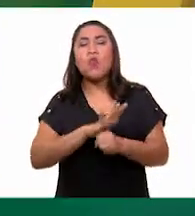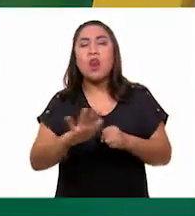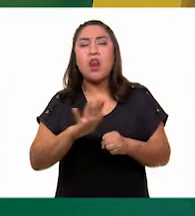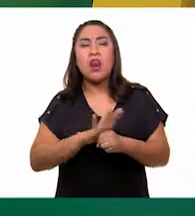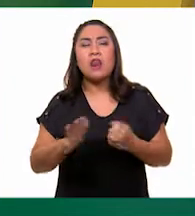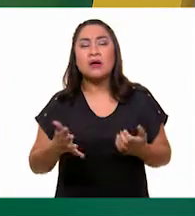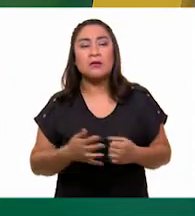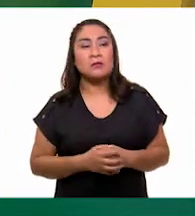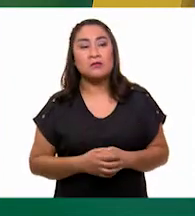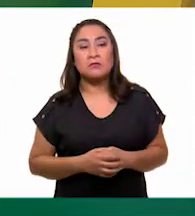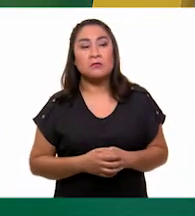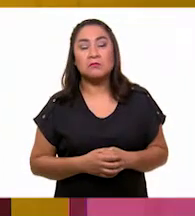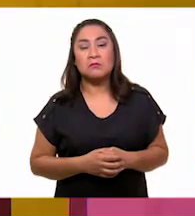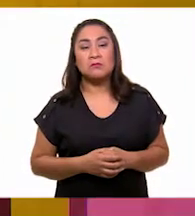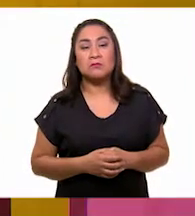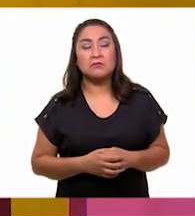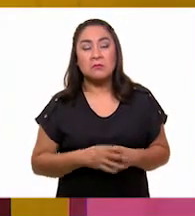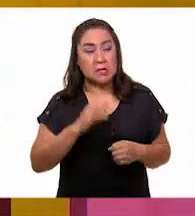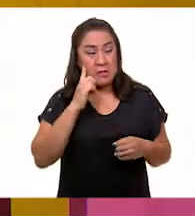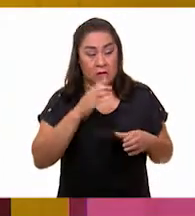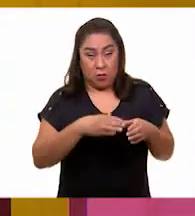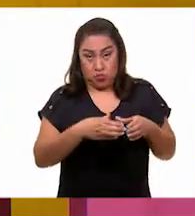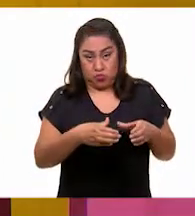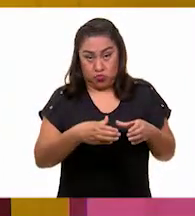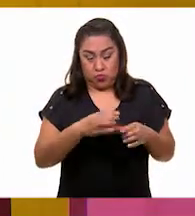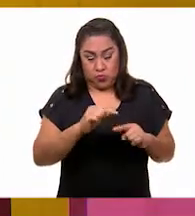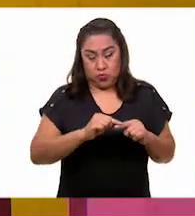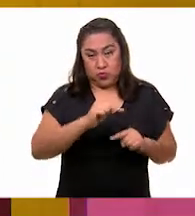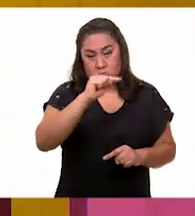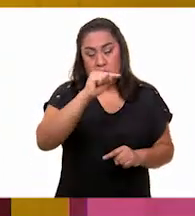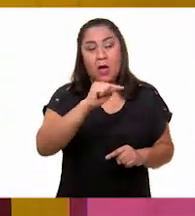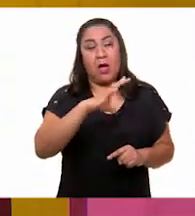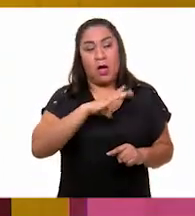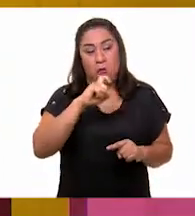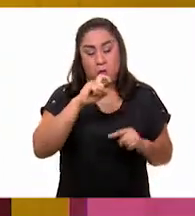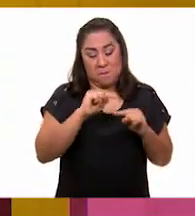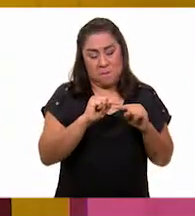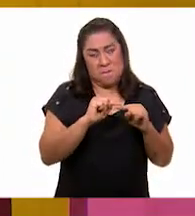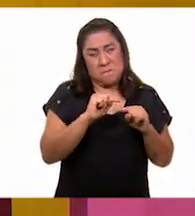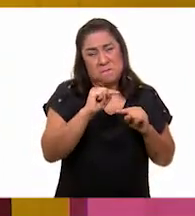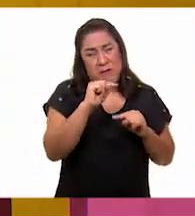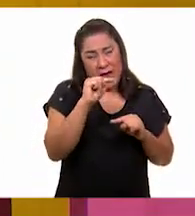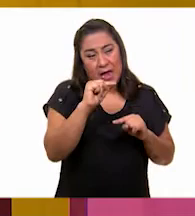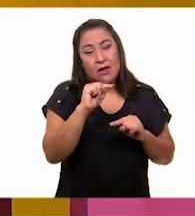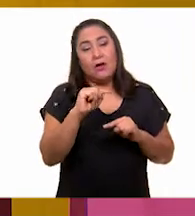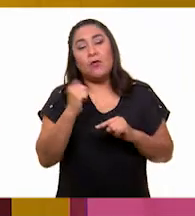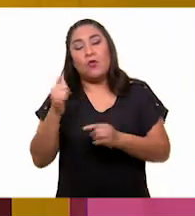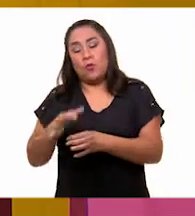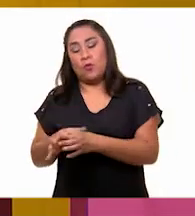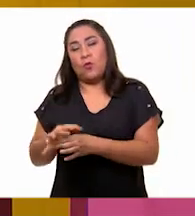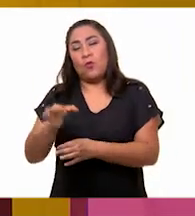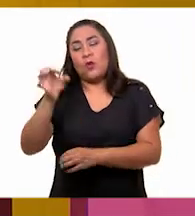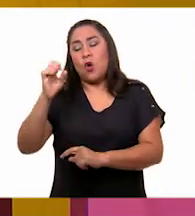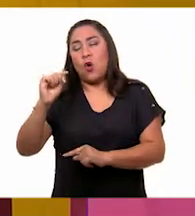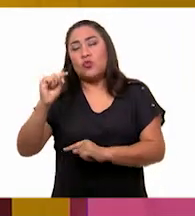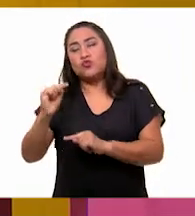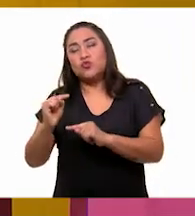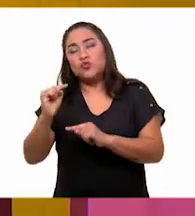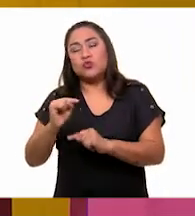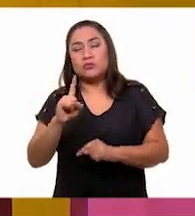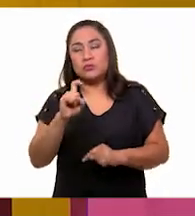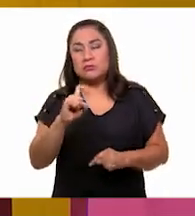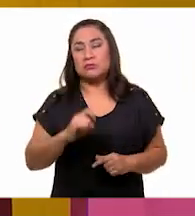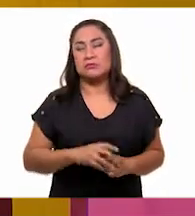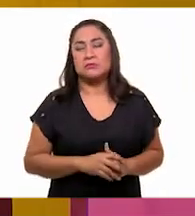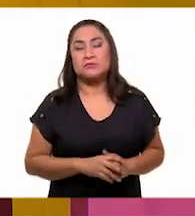sigue siendo igual. La botella más ancha es la que tiene un poco más de líquido, a diferencia de la otra que es más alta.